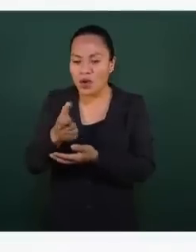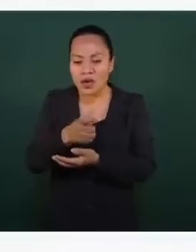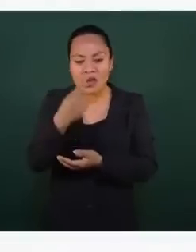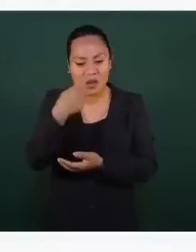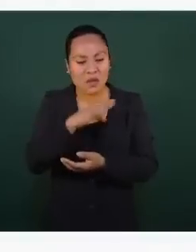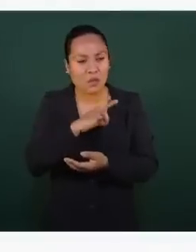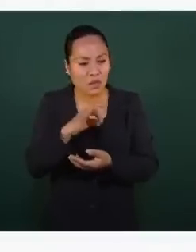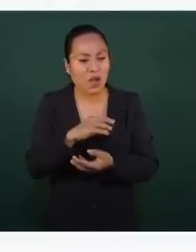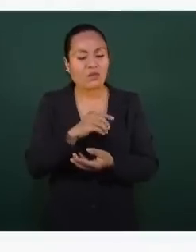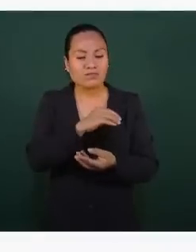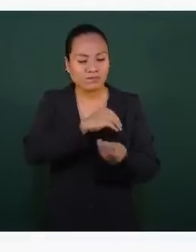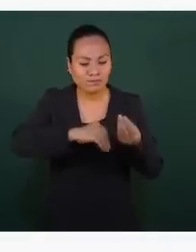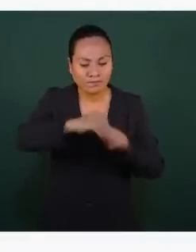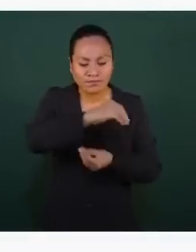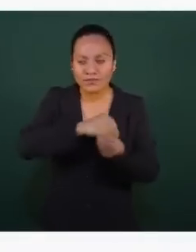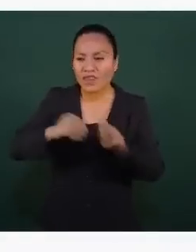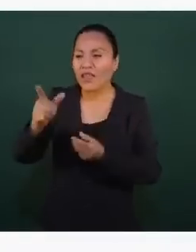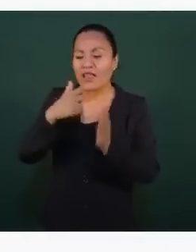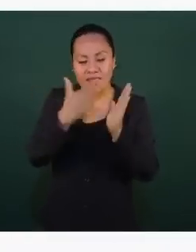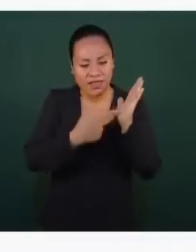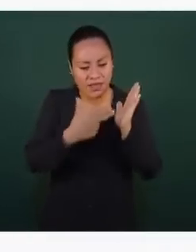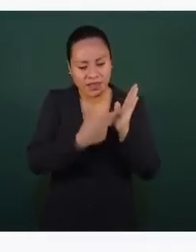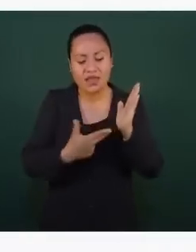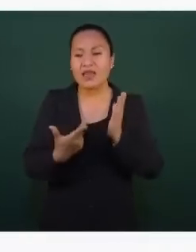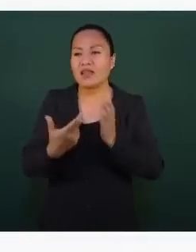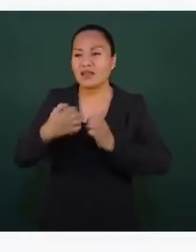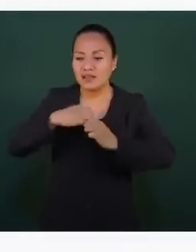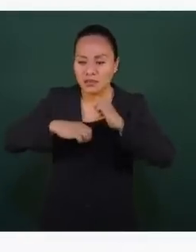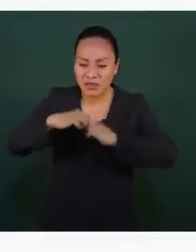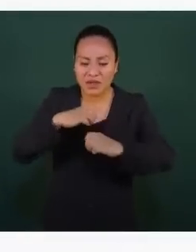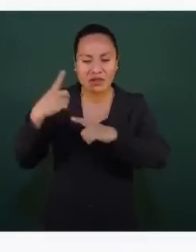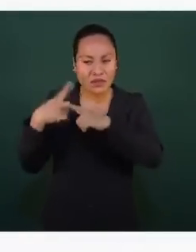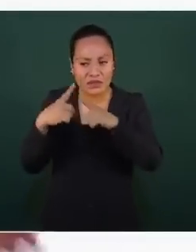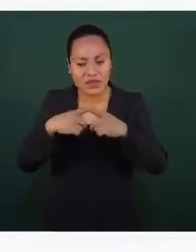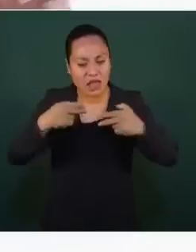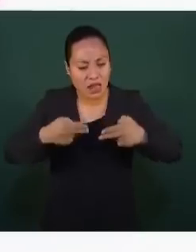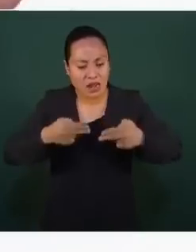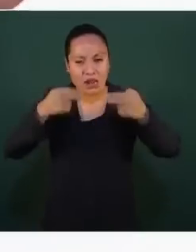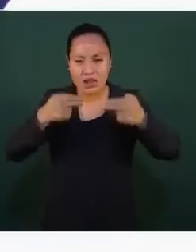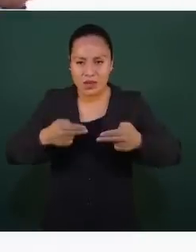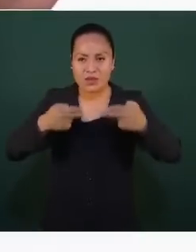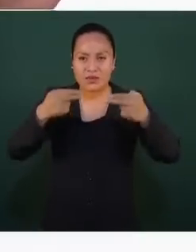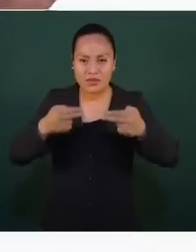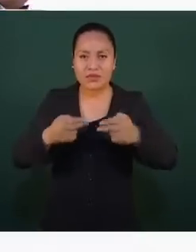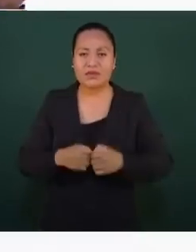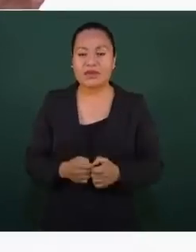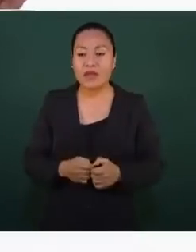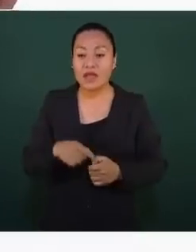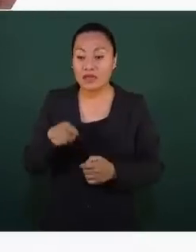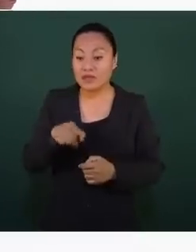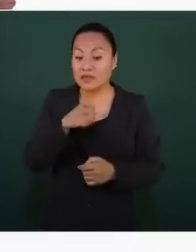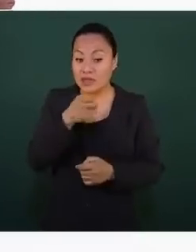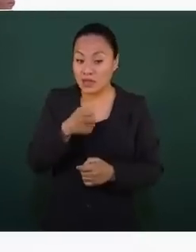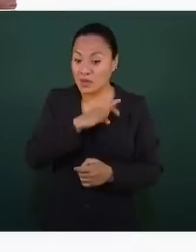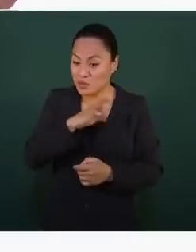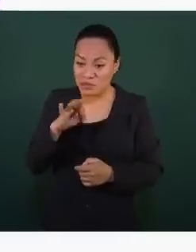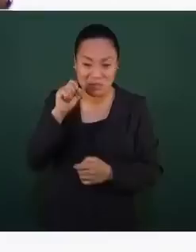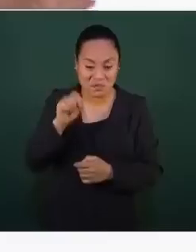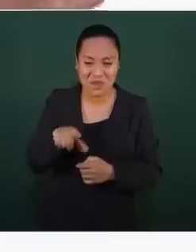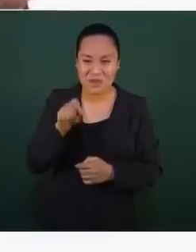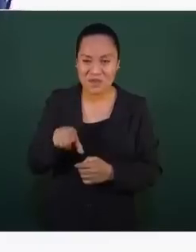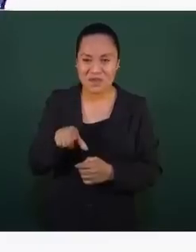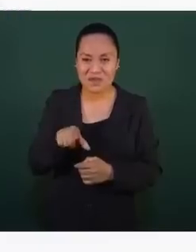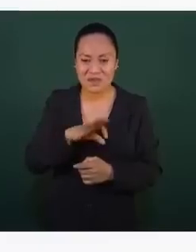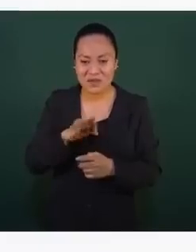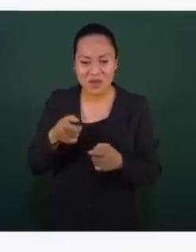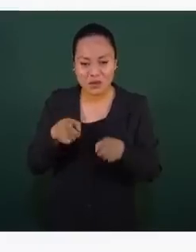talleres, empresas y otras actividades productivas y sociales. Si esta acción se aplicara de